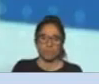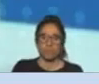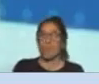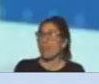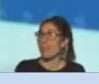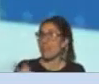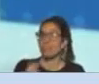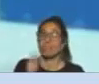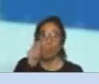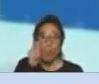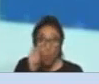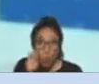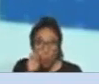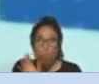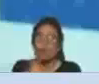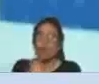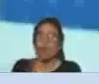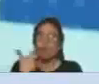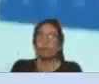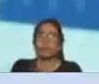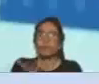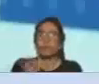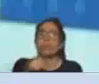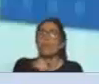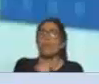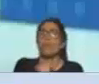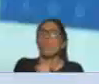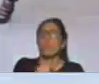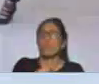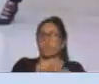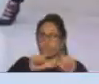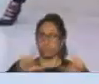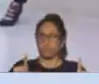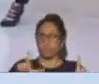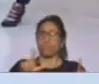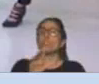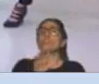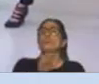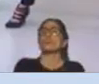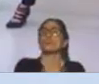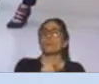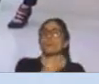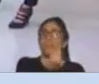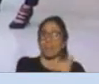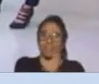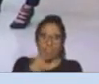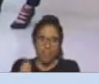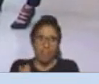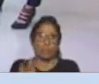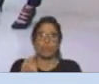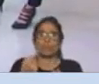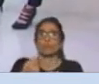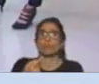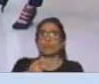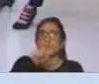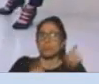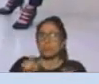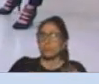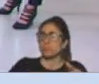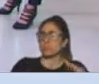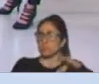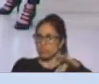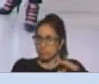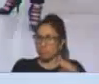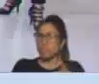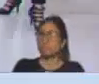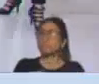un sitio, hablando en serio, sobre candidatos, sobre tendencias, ¿qué buscan los argentinos en Google con respecto a las elecciones y